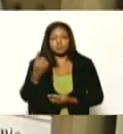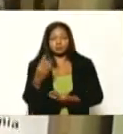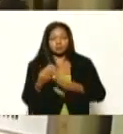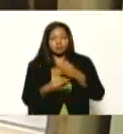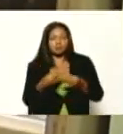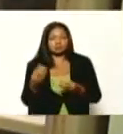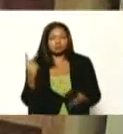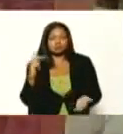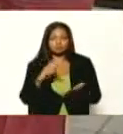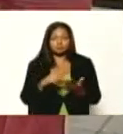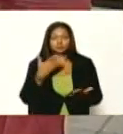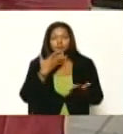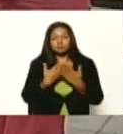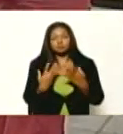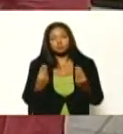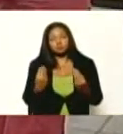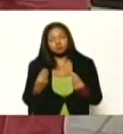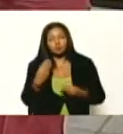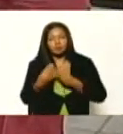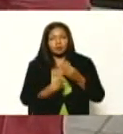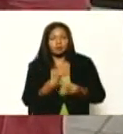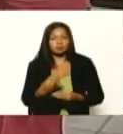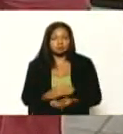señor presidente, agradecerle lo que ha hecho.